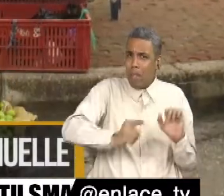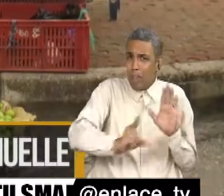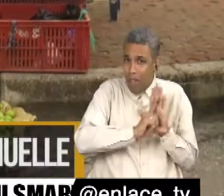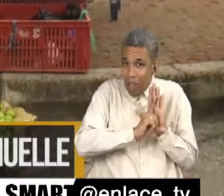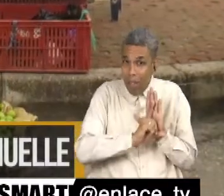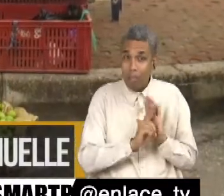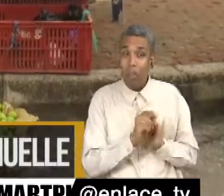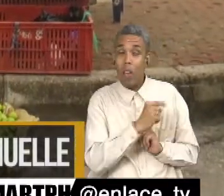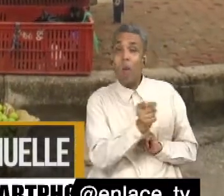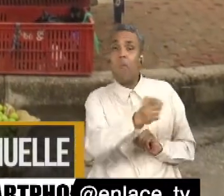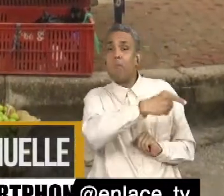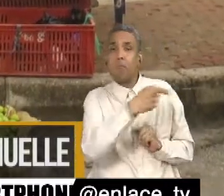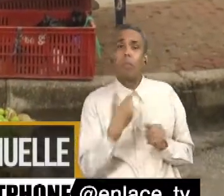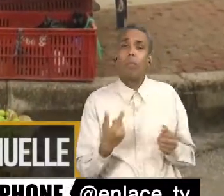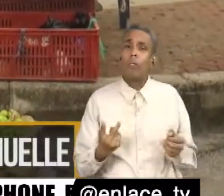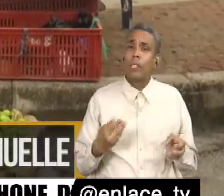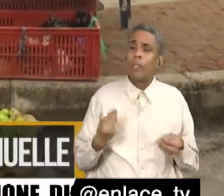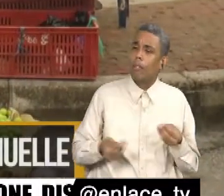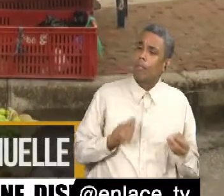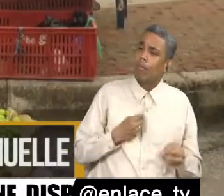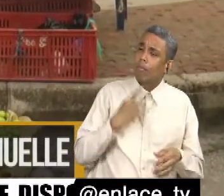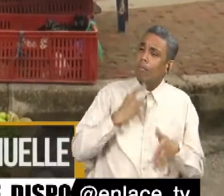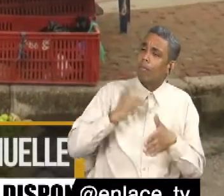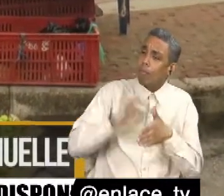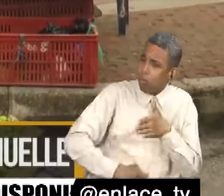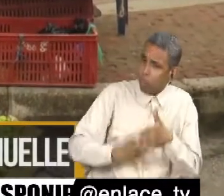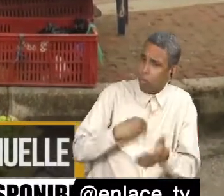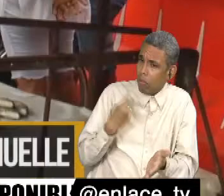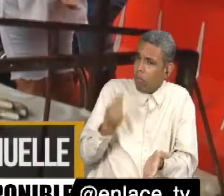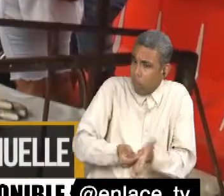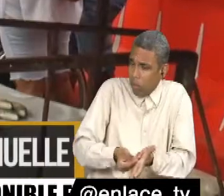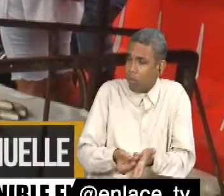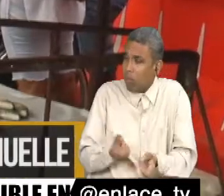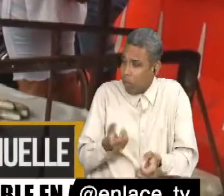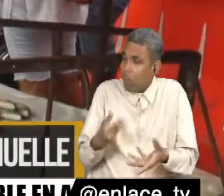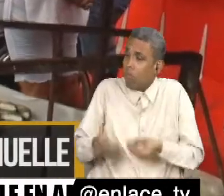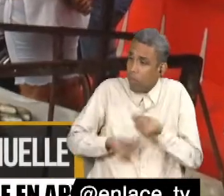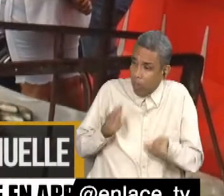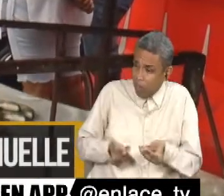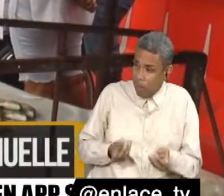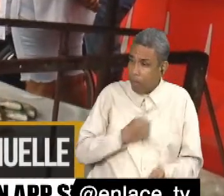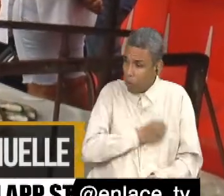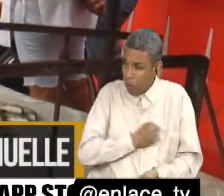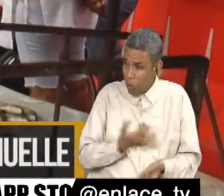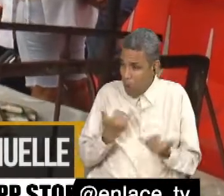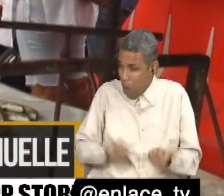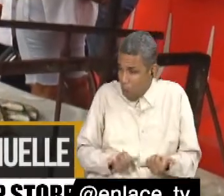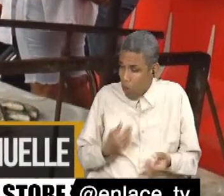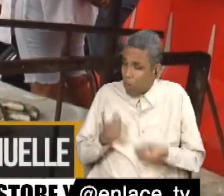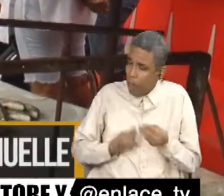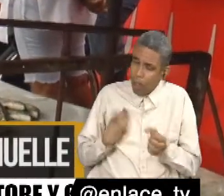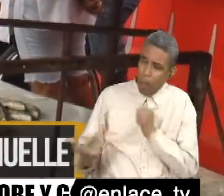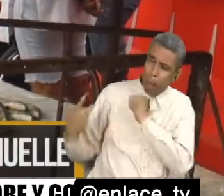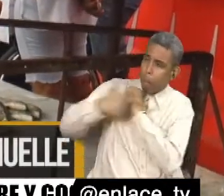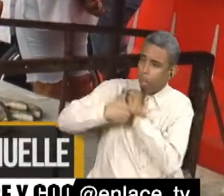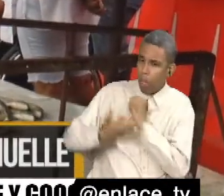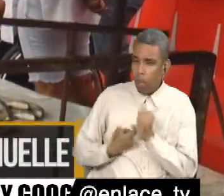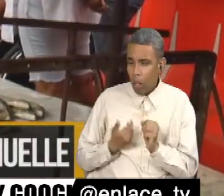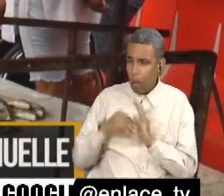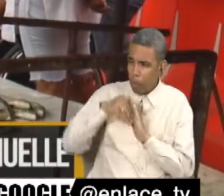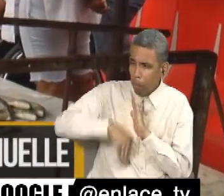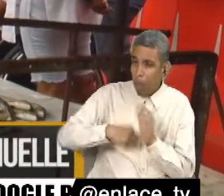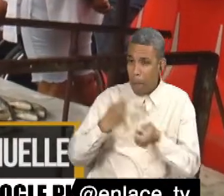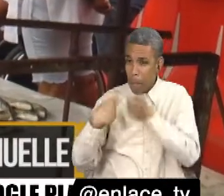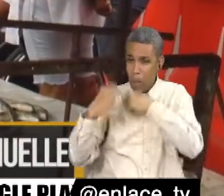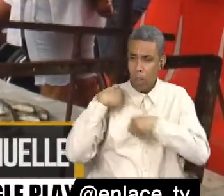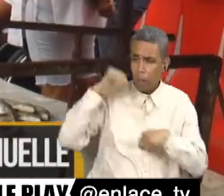reclamando también poder tener uso de ese espacio, que es lo que se debe dar. Entonces, por eso hicimos la mesa y reiteramos a las personas y a toda